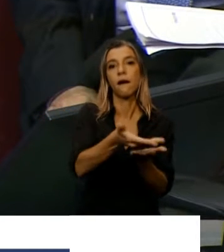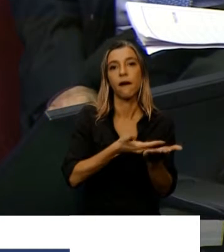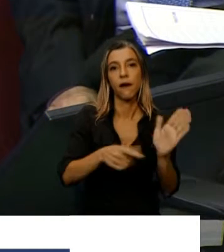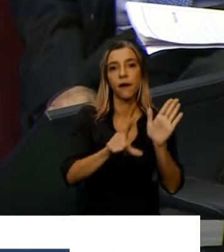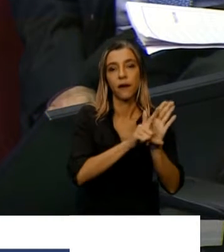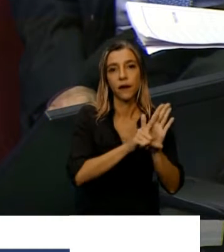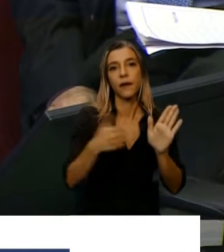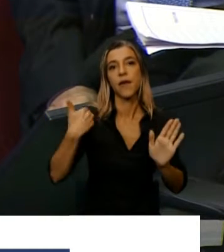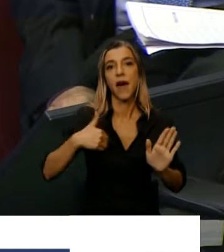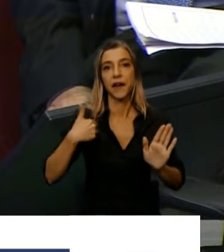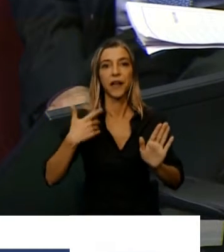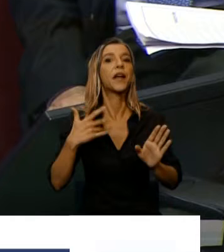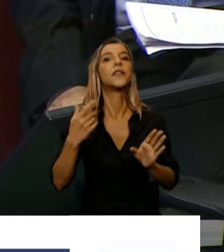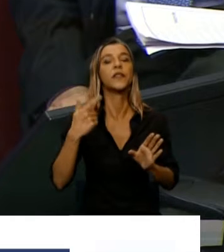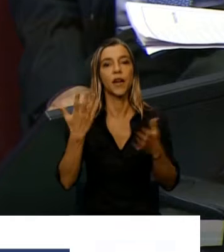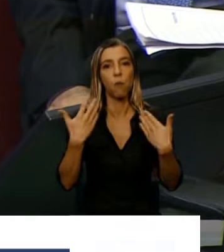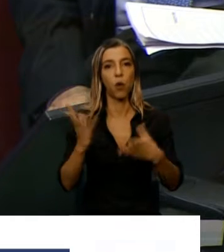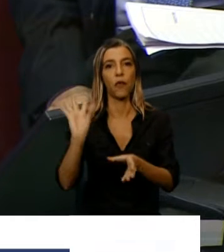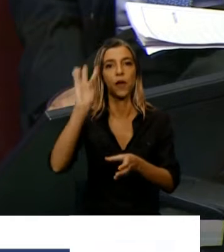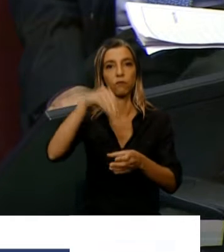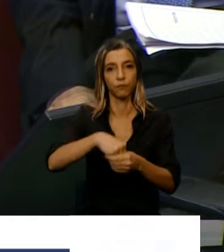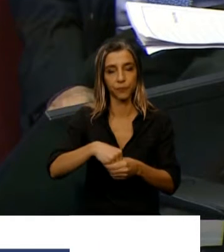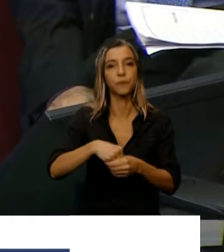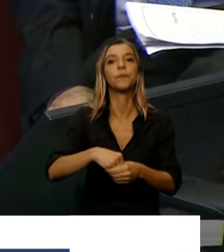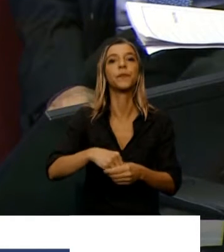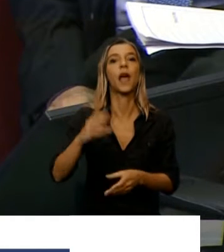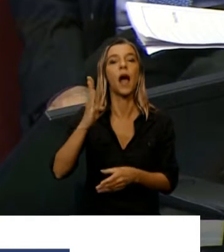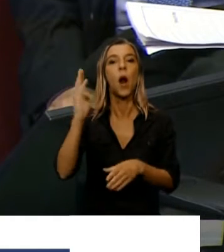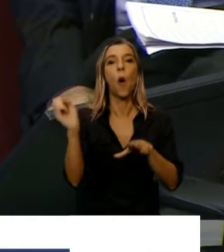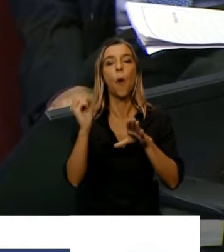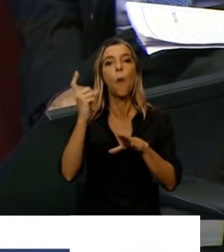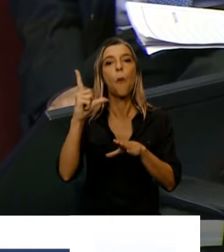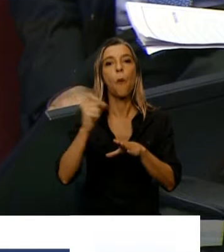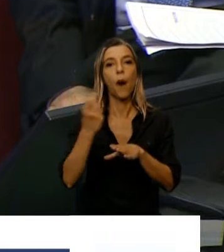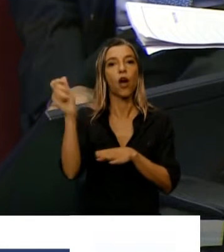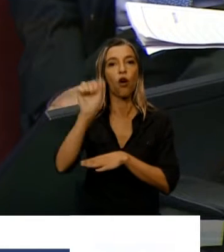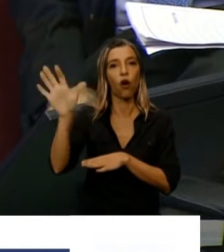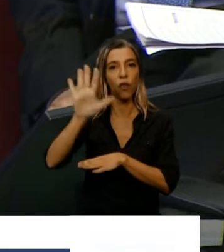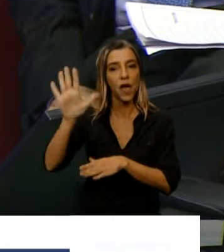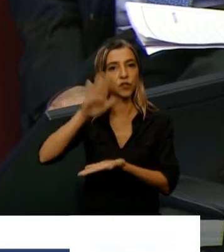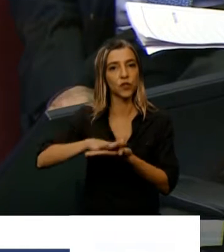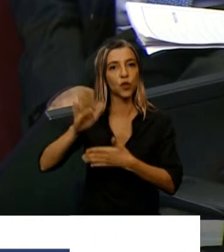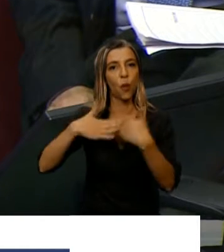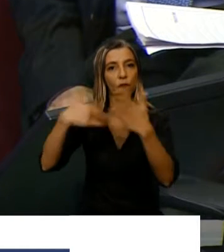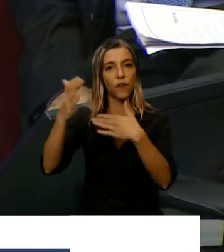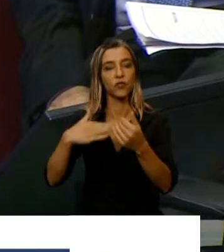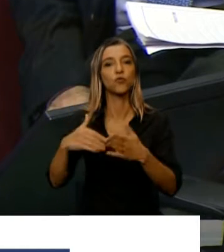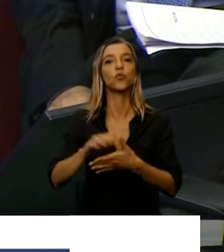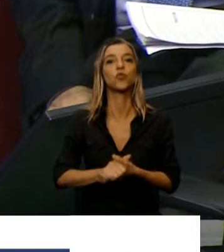Argentina con carácter de miembro no regional al Banco Asiático de Inversión en Infraestructura,